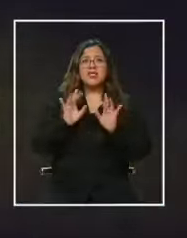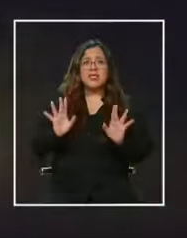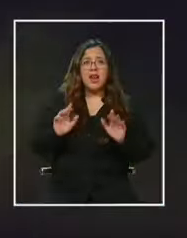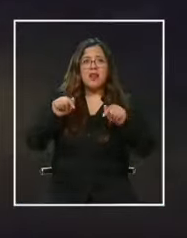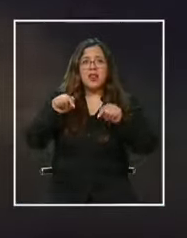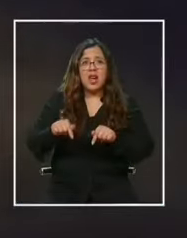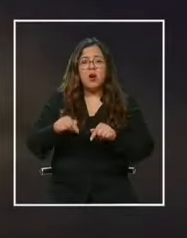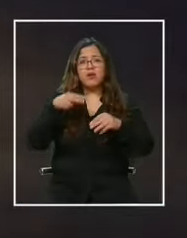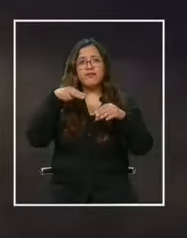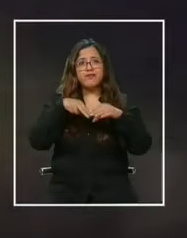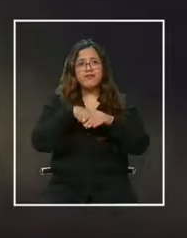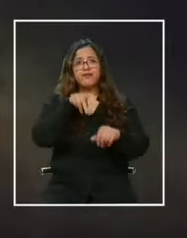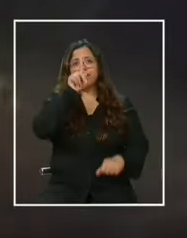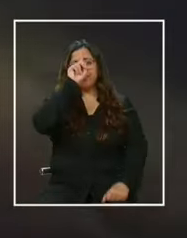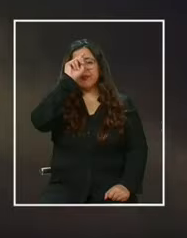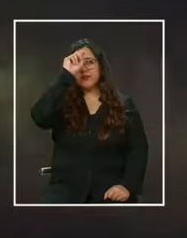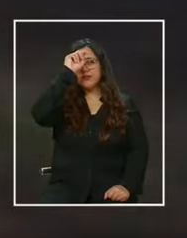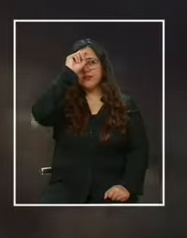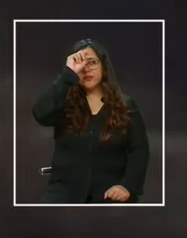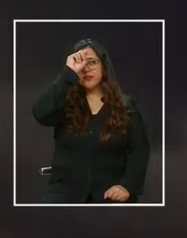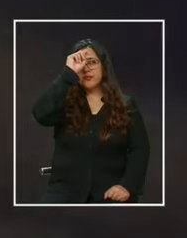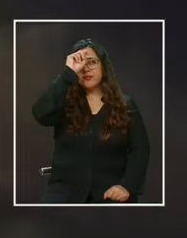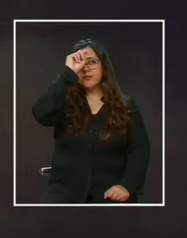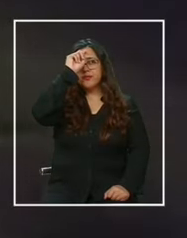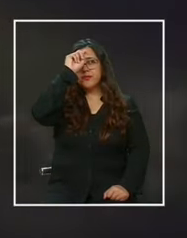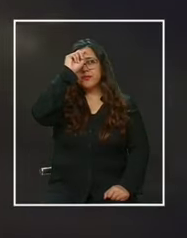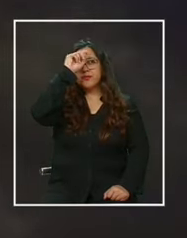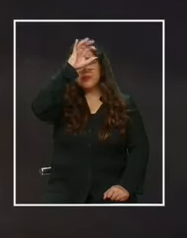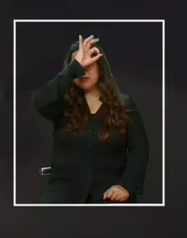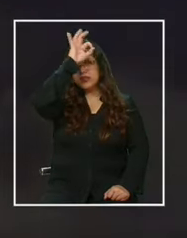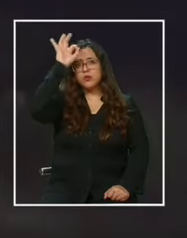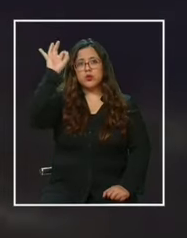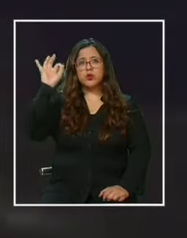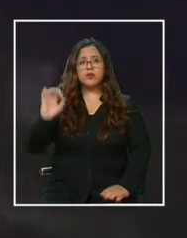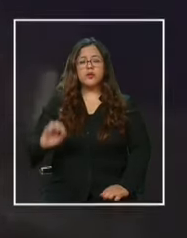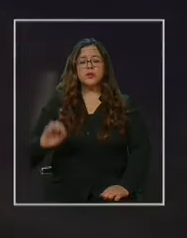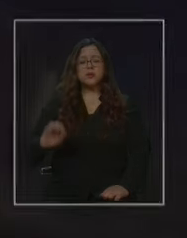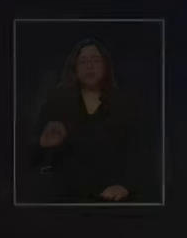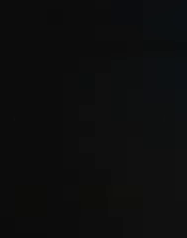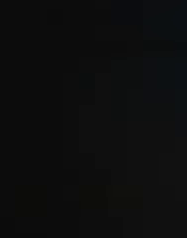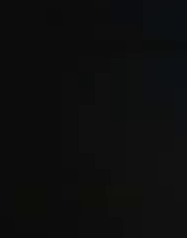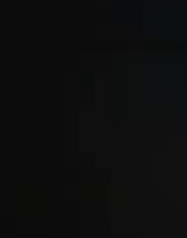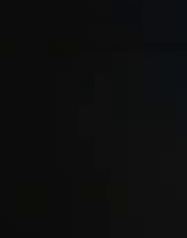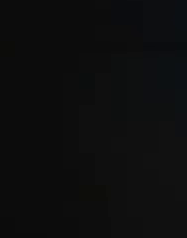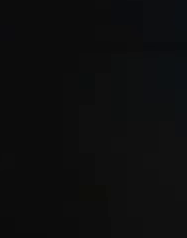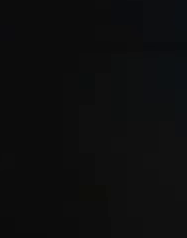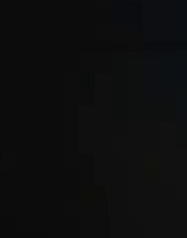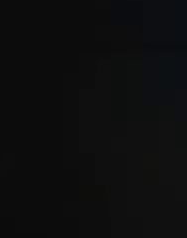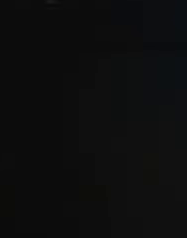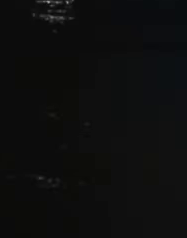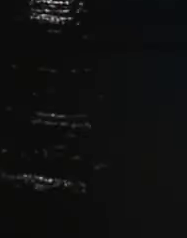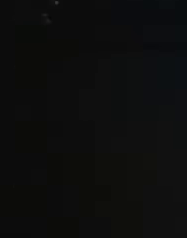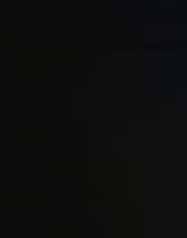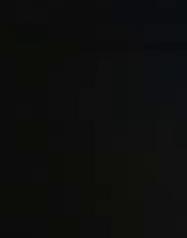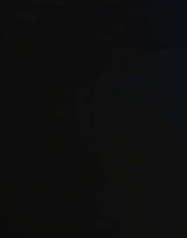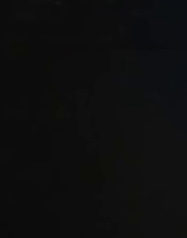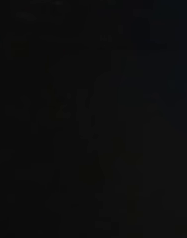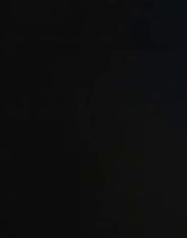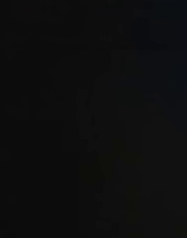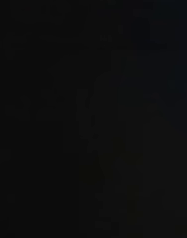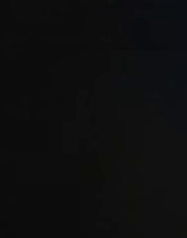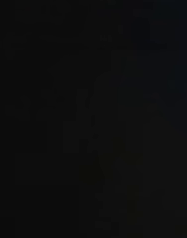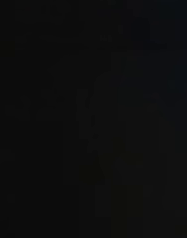mantienen internado grave en el hospital de Temuco. Volvemos a la capital, vamos a cambiar completamente de